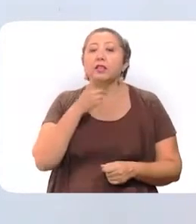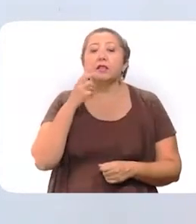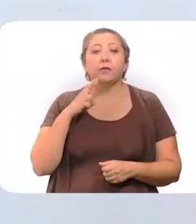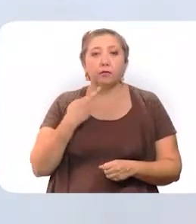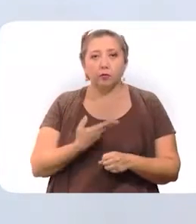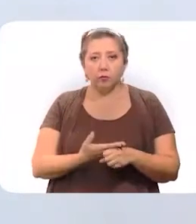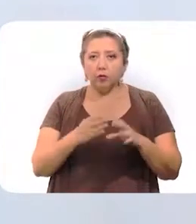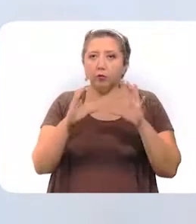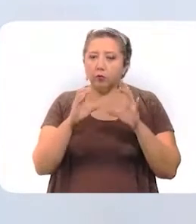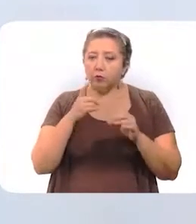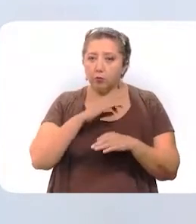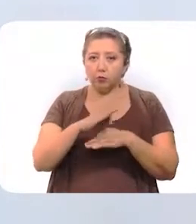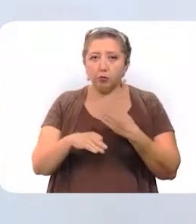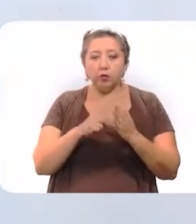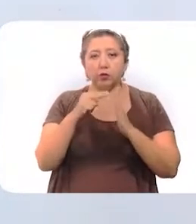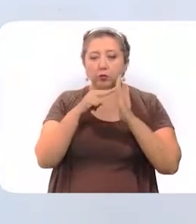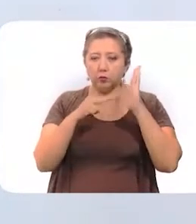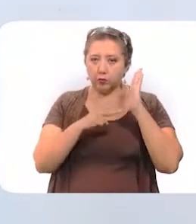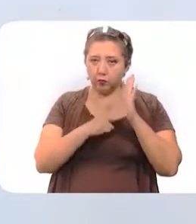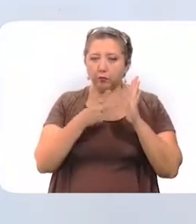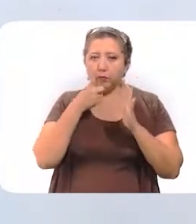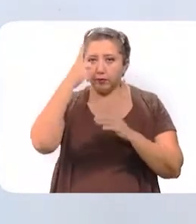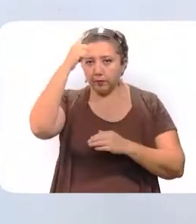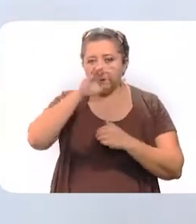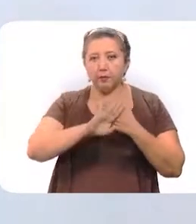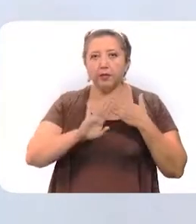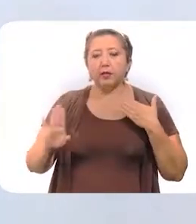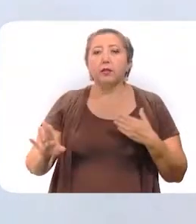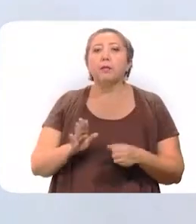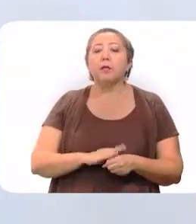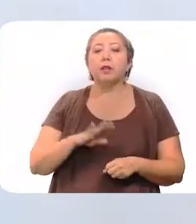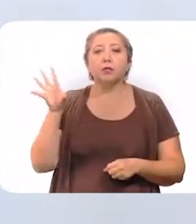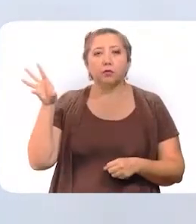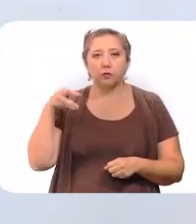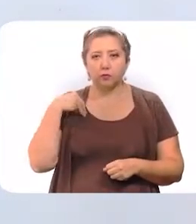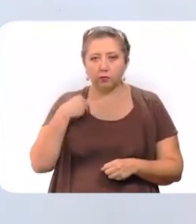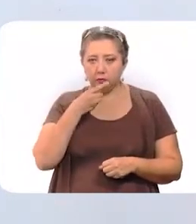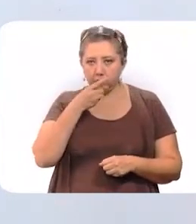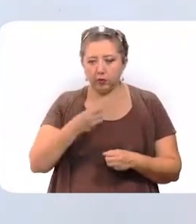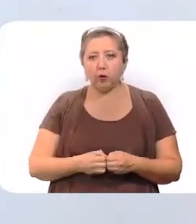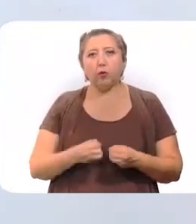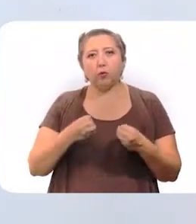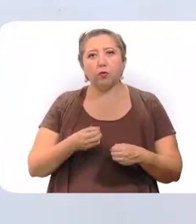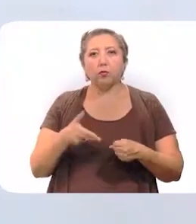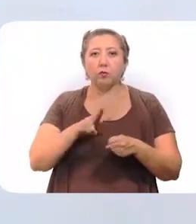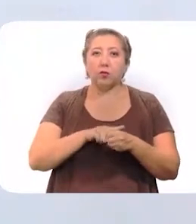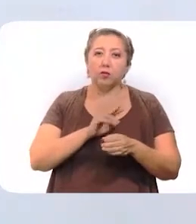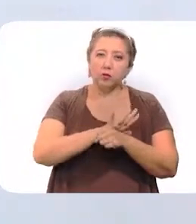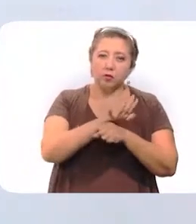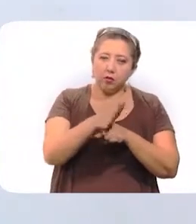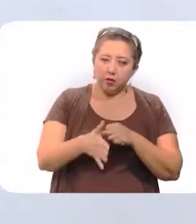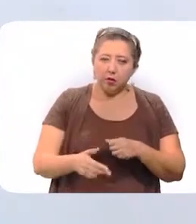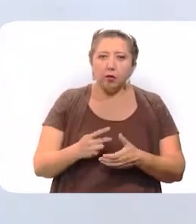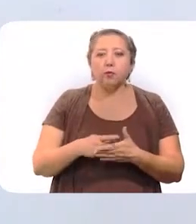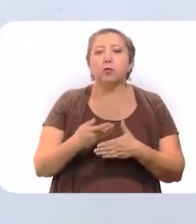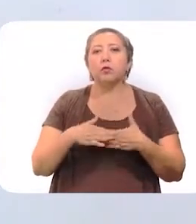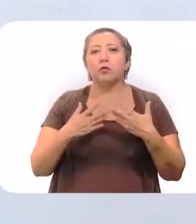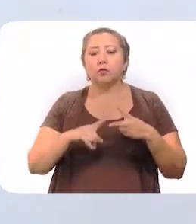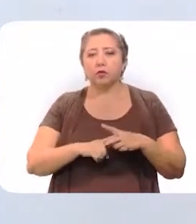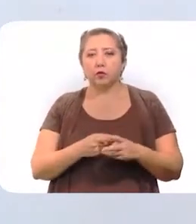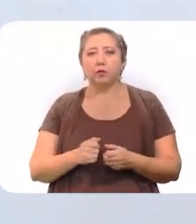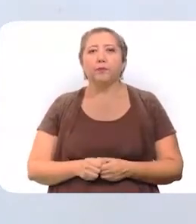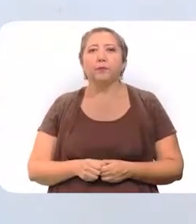responsabilidad y siguiendo las medidas sanitarias para evitar comprometer nuestra capacidad hospitalaria e interrumpir el proceso de